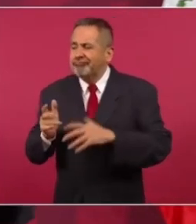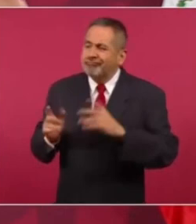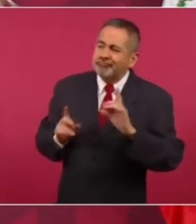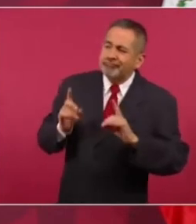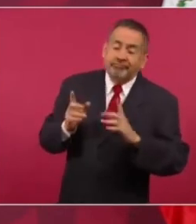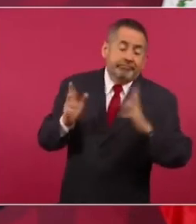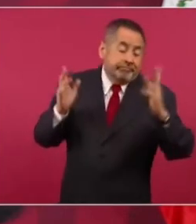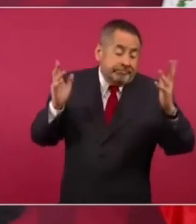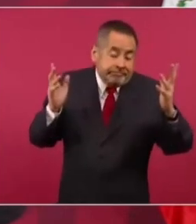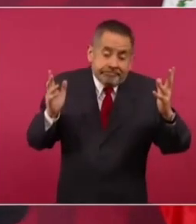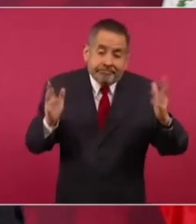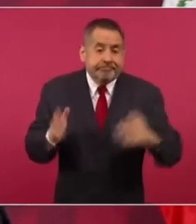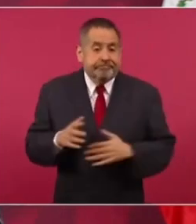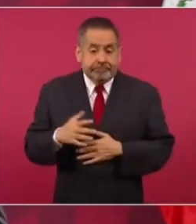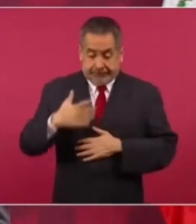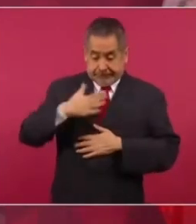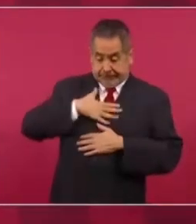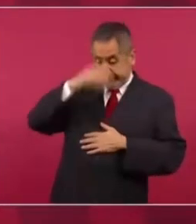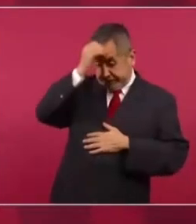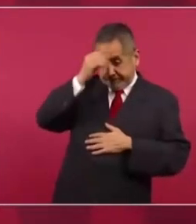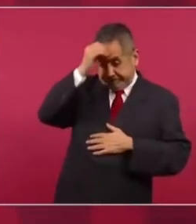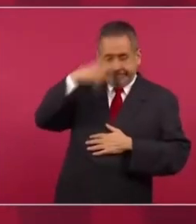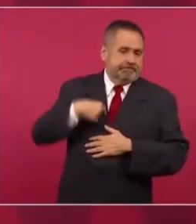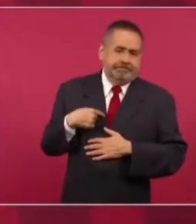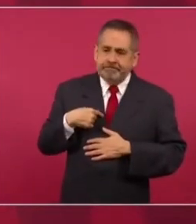pero no es nuestro punto de vista